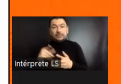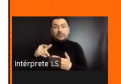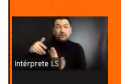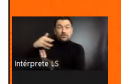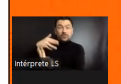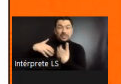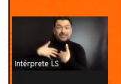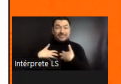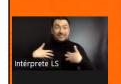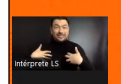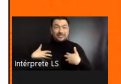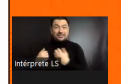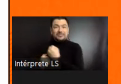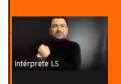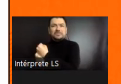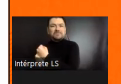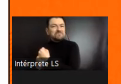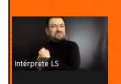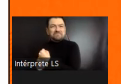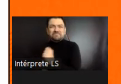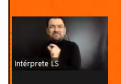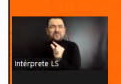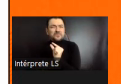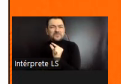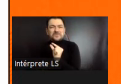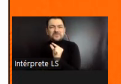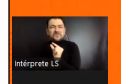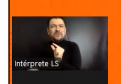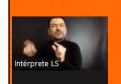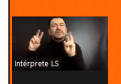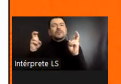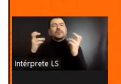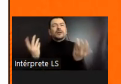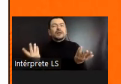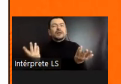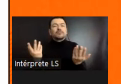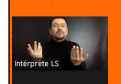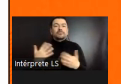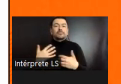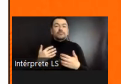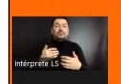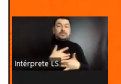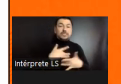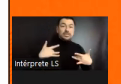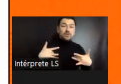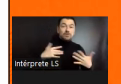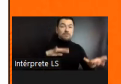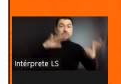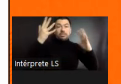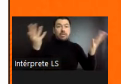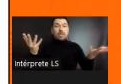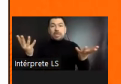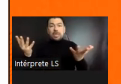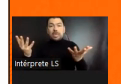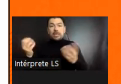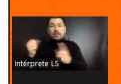debiéramos cuando se trata de respuesta a emergencias de salud. Lo segundo que quiero establecer es que hay